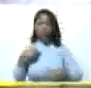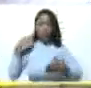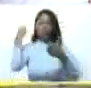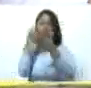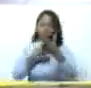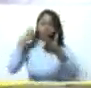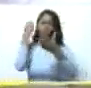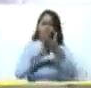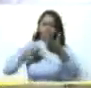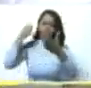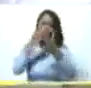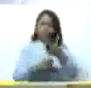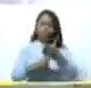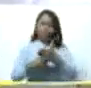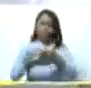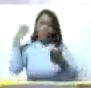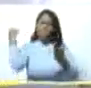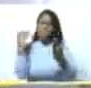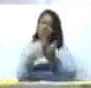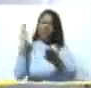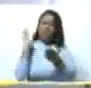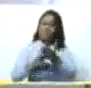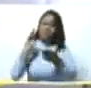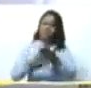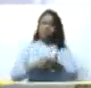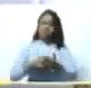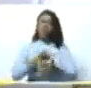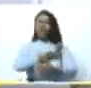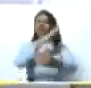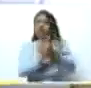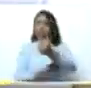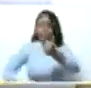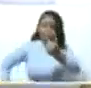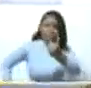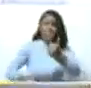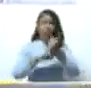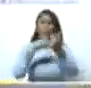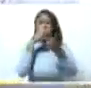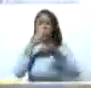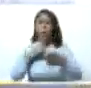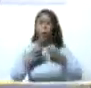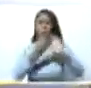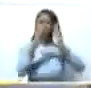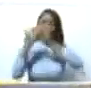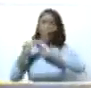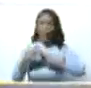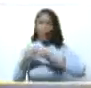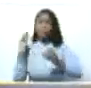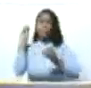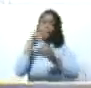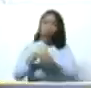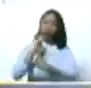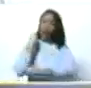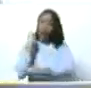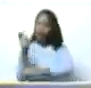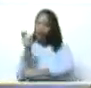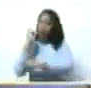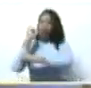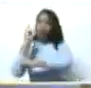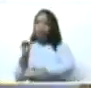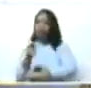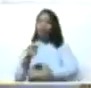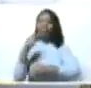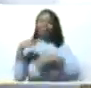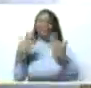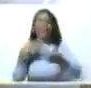insistido mil veces en que fortalezcamos los bancos comunales, le metamos recursos. ¿Qué vamos a